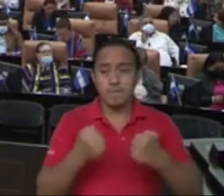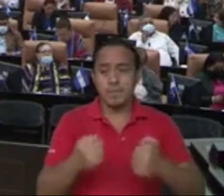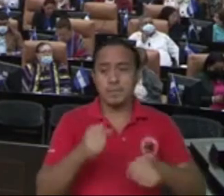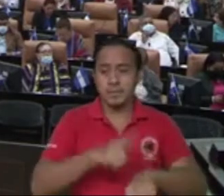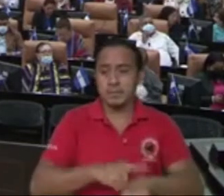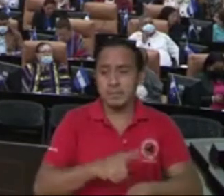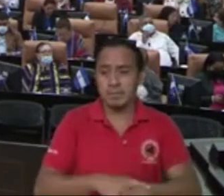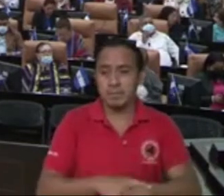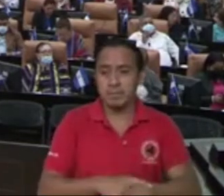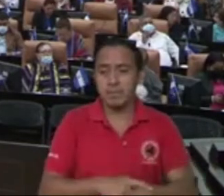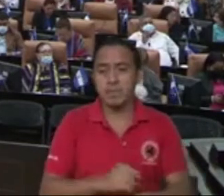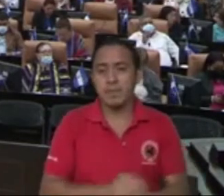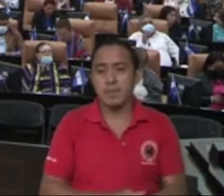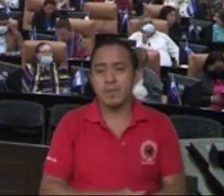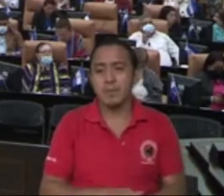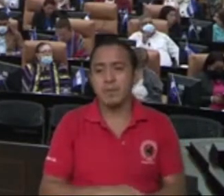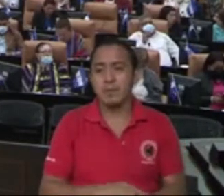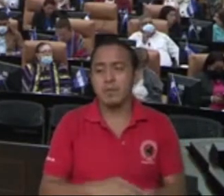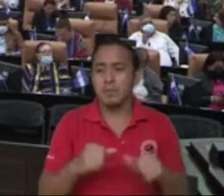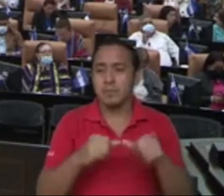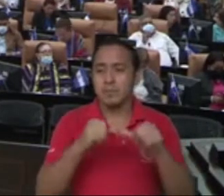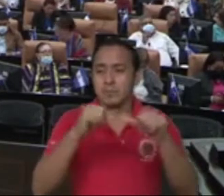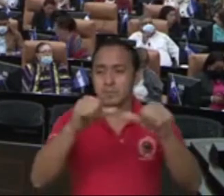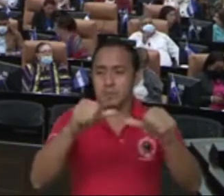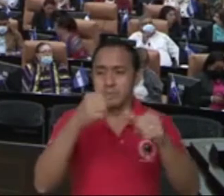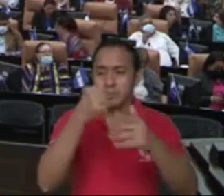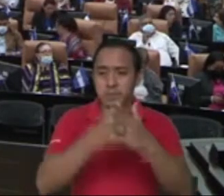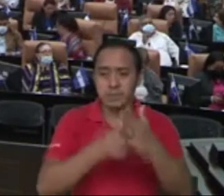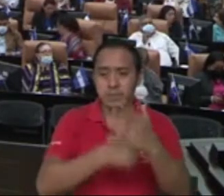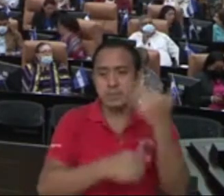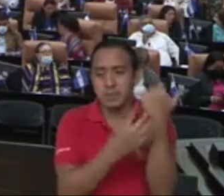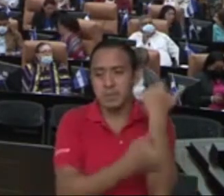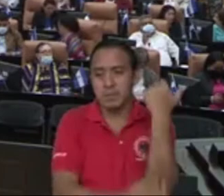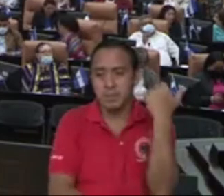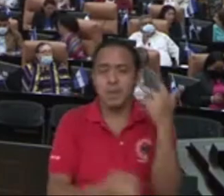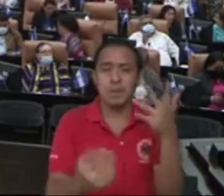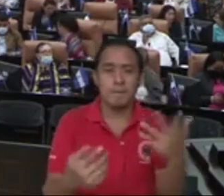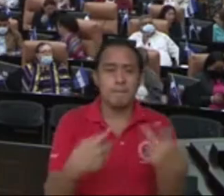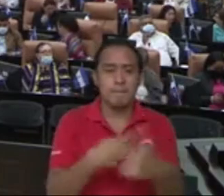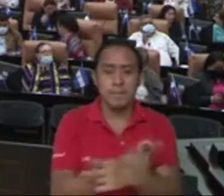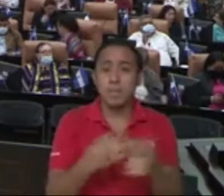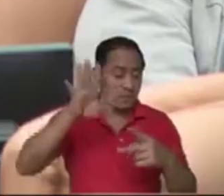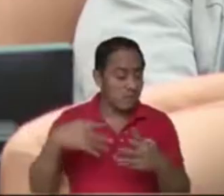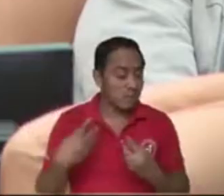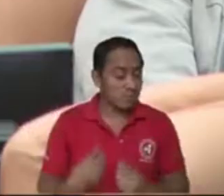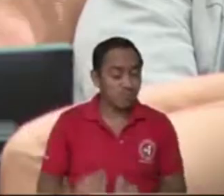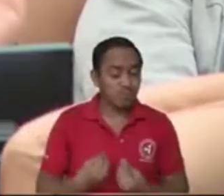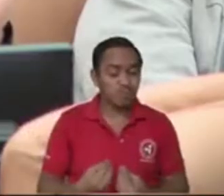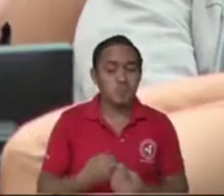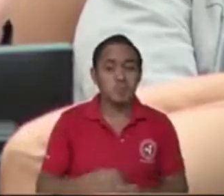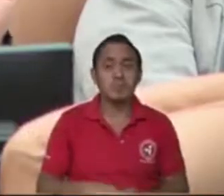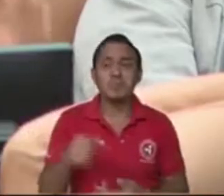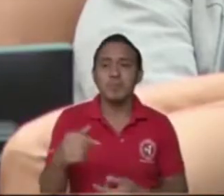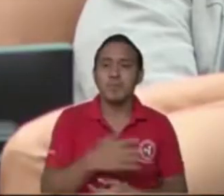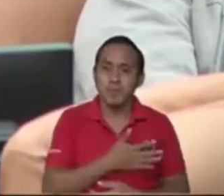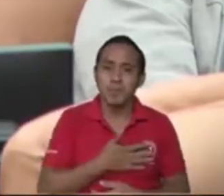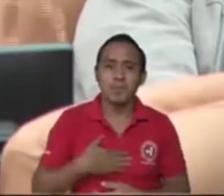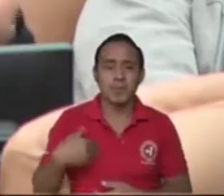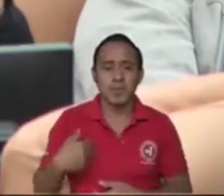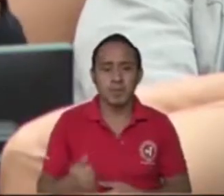tiempo a seguir combatiendo la pobreza y la extrema pobreza en Nicaragua. Viene a